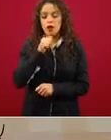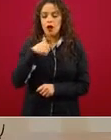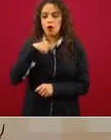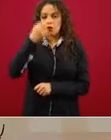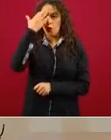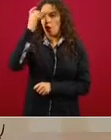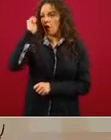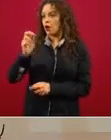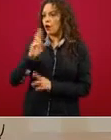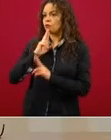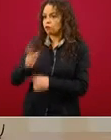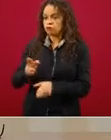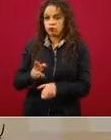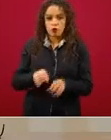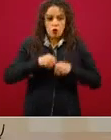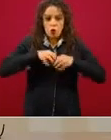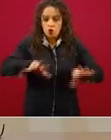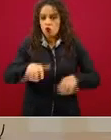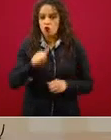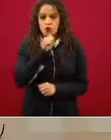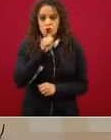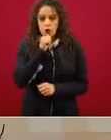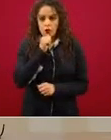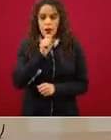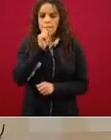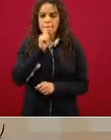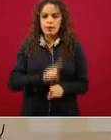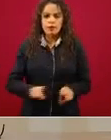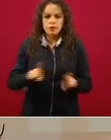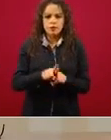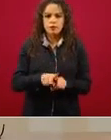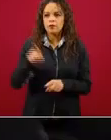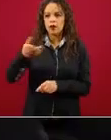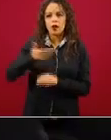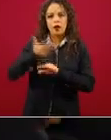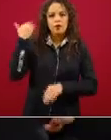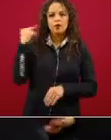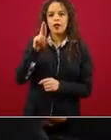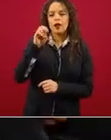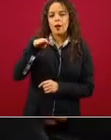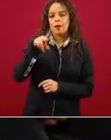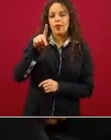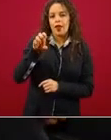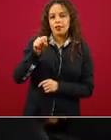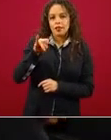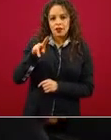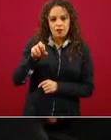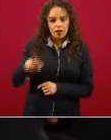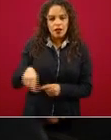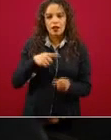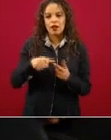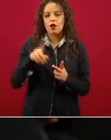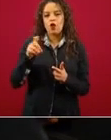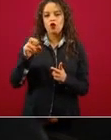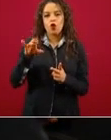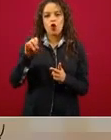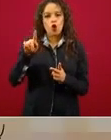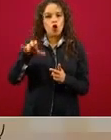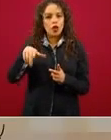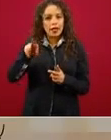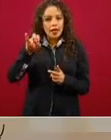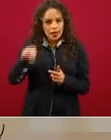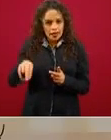así como sí fueron los de remdesivir e hidroxicloroquina. Por lo